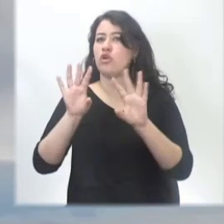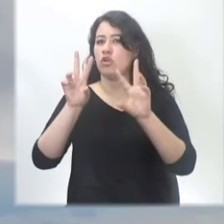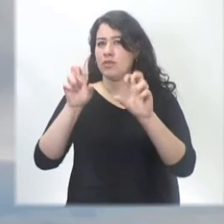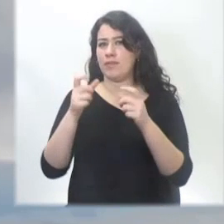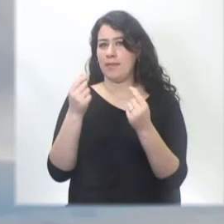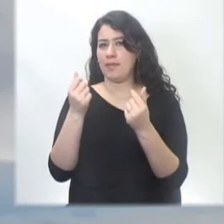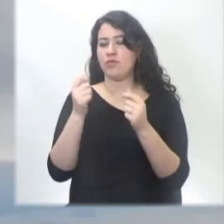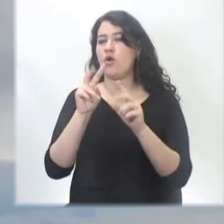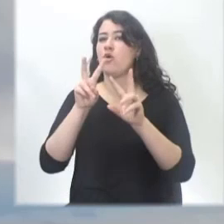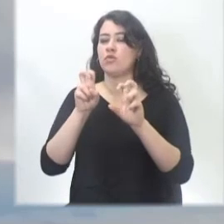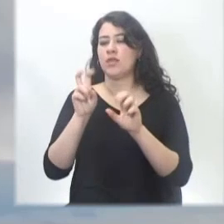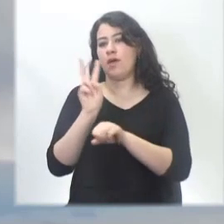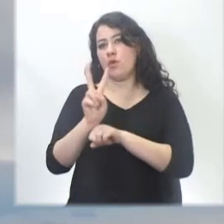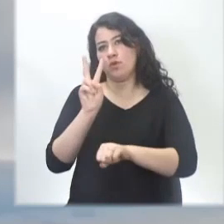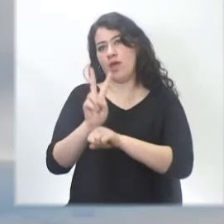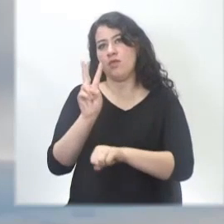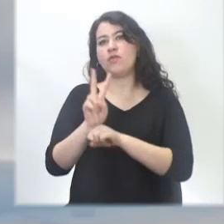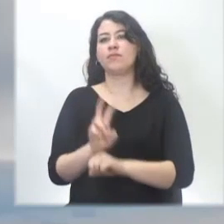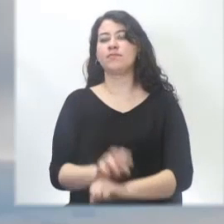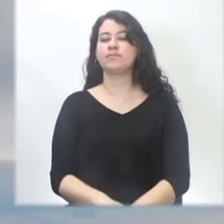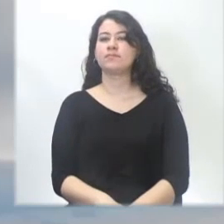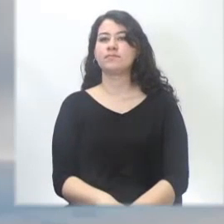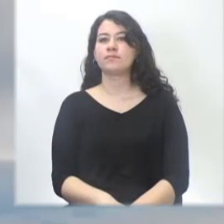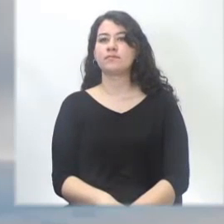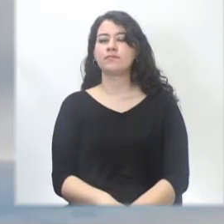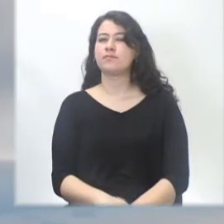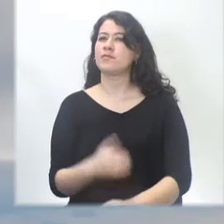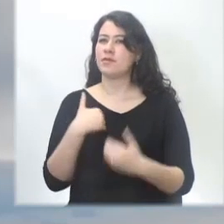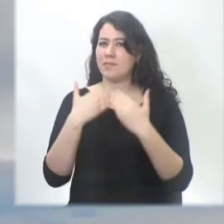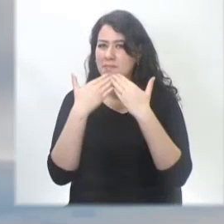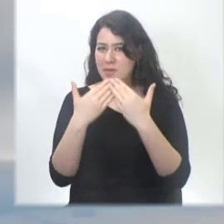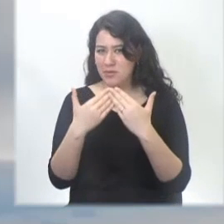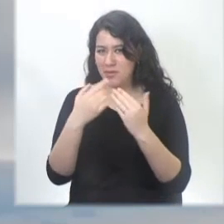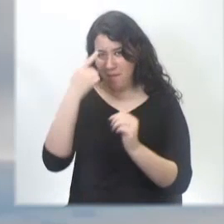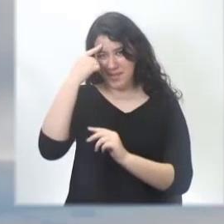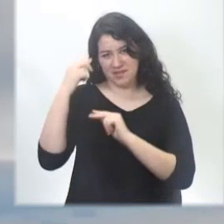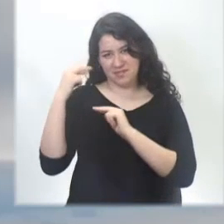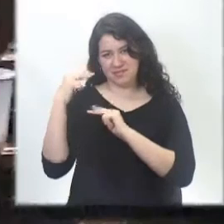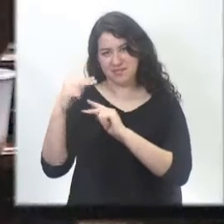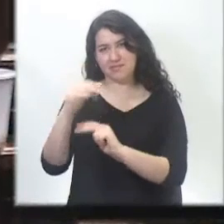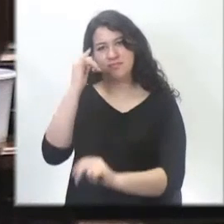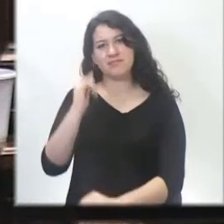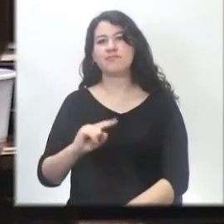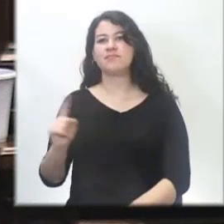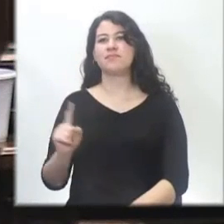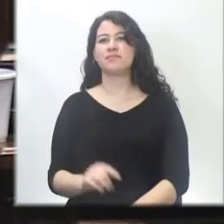gesto de austeridad. No me pregunto si sigue pensando lo mismo.